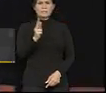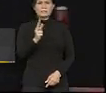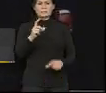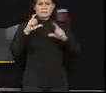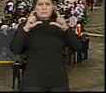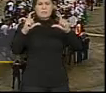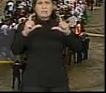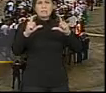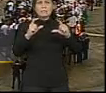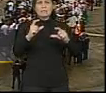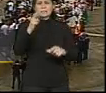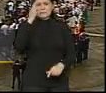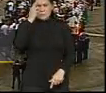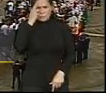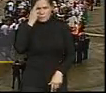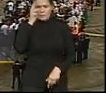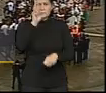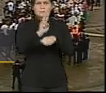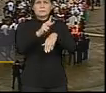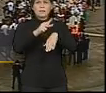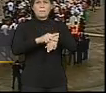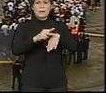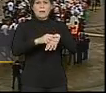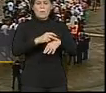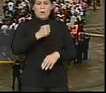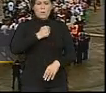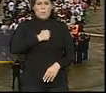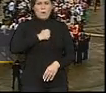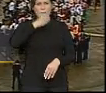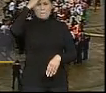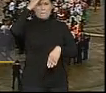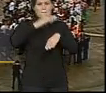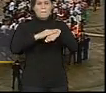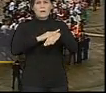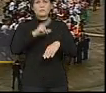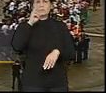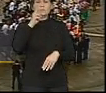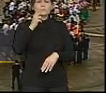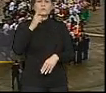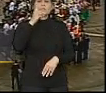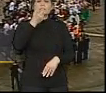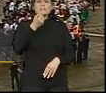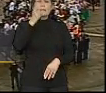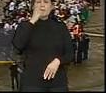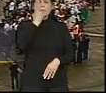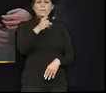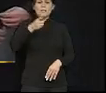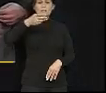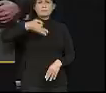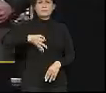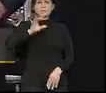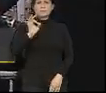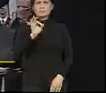Paraguay de su santidad, Juan Pablo II, hecho histórico que acontecía en el mes de mayo del año